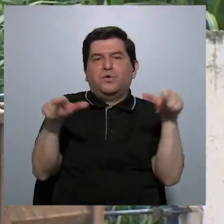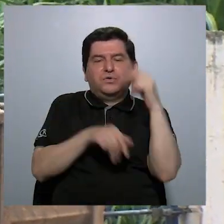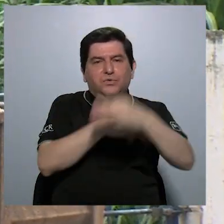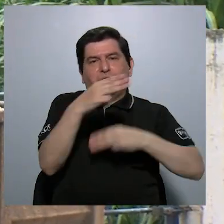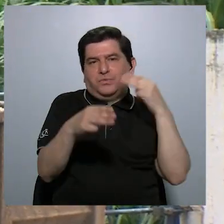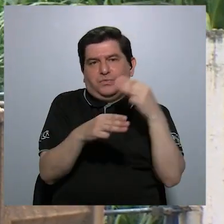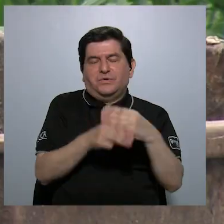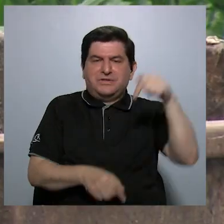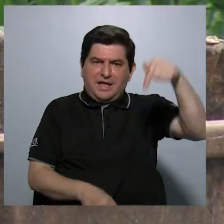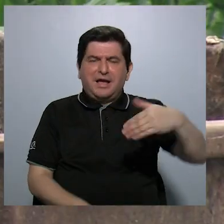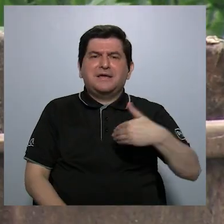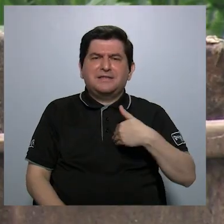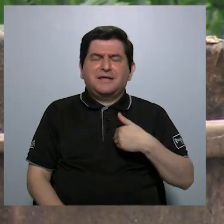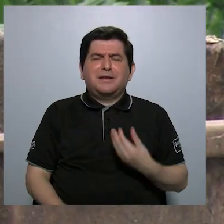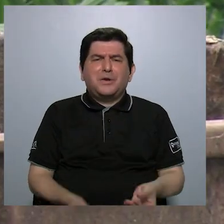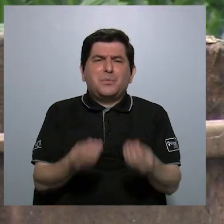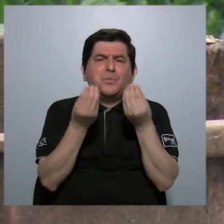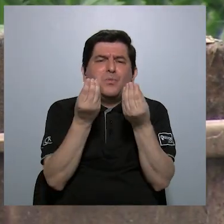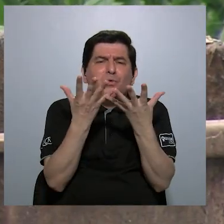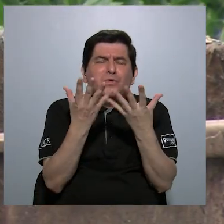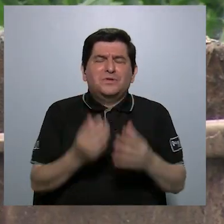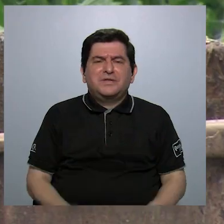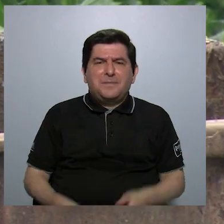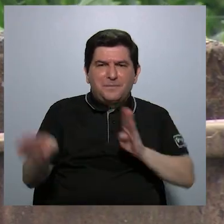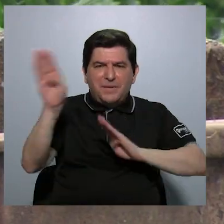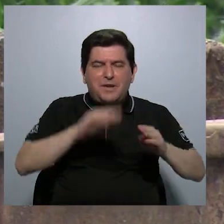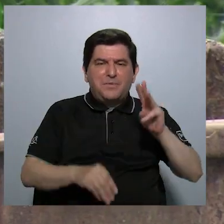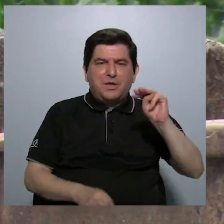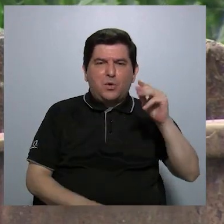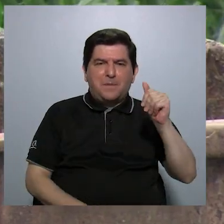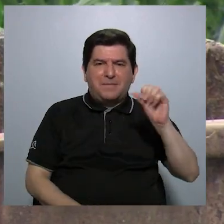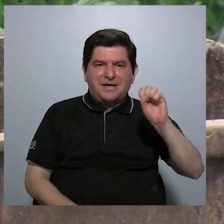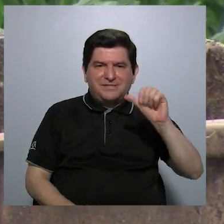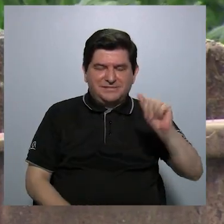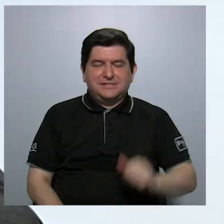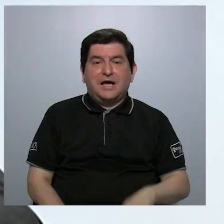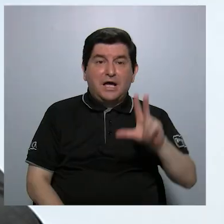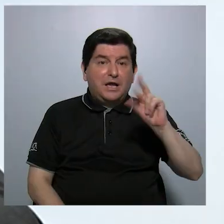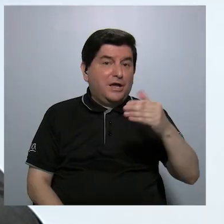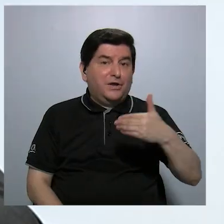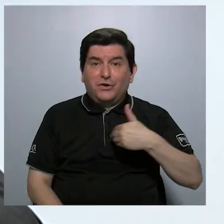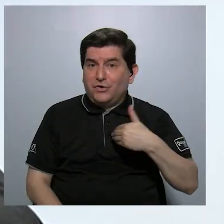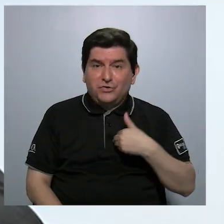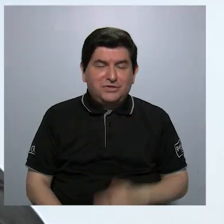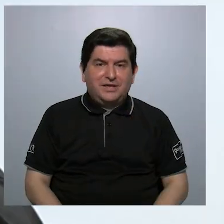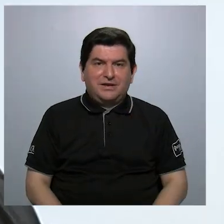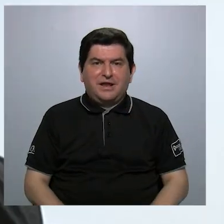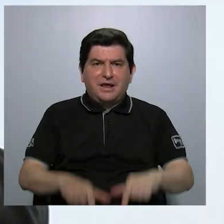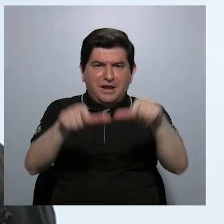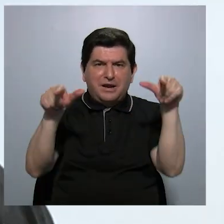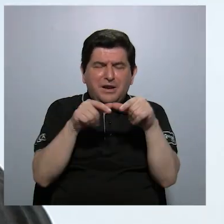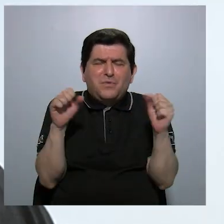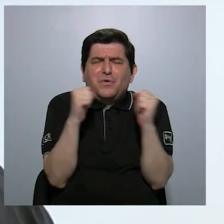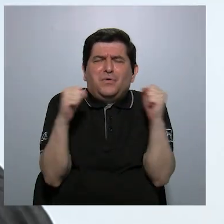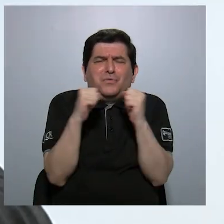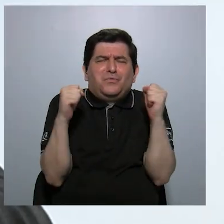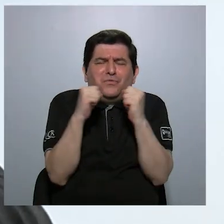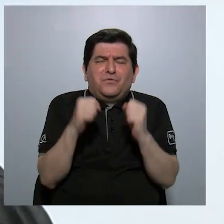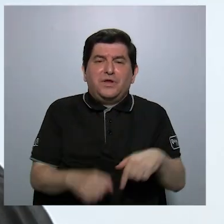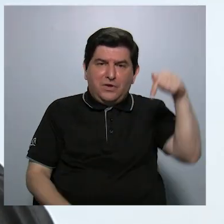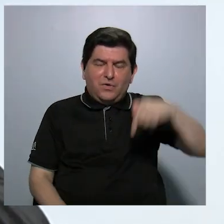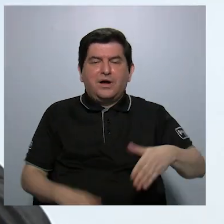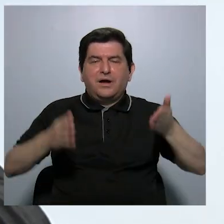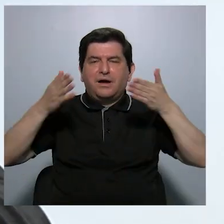otras latitudes. Aquí tenemos mucha biomasa. Entonces, esa biomasa que no se encuentra disponible, por ejemplo, en zonas templadas, muy